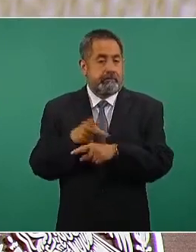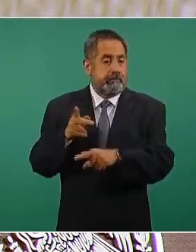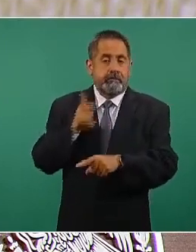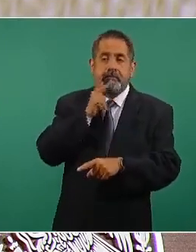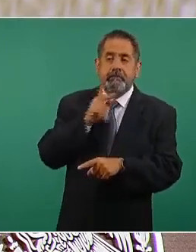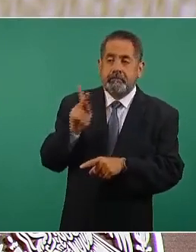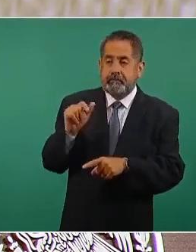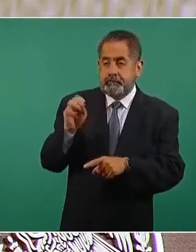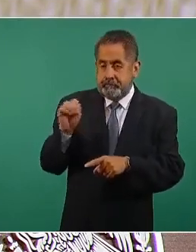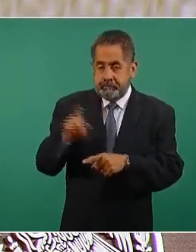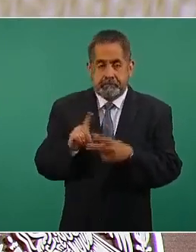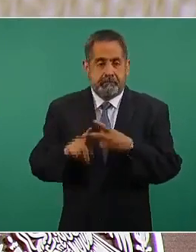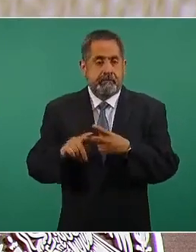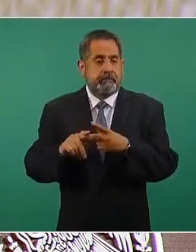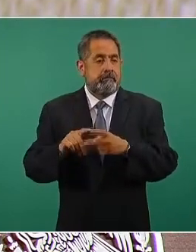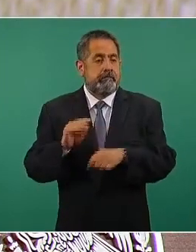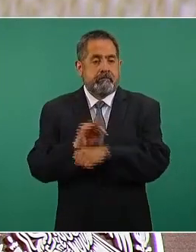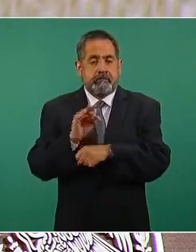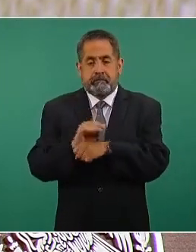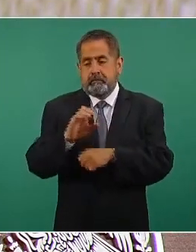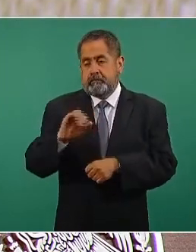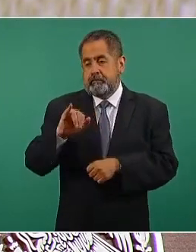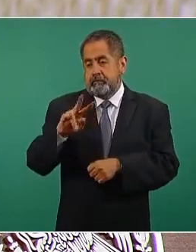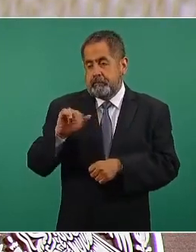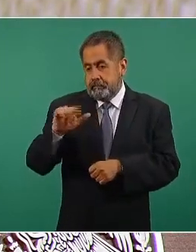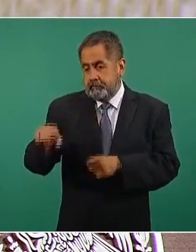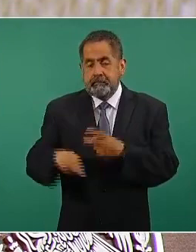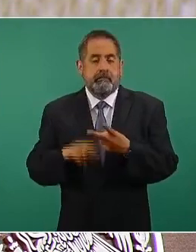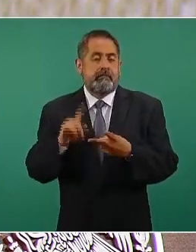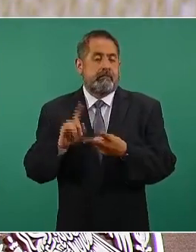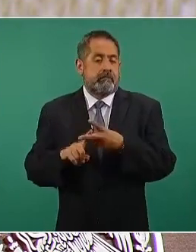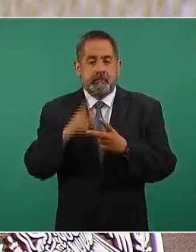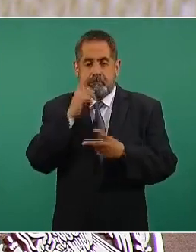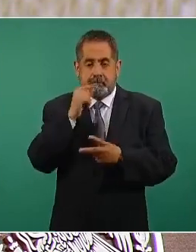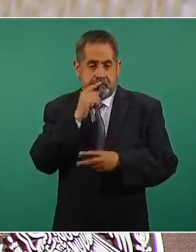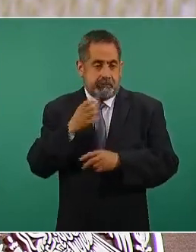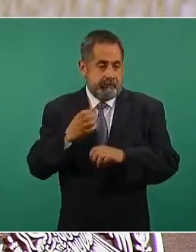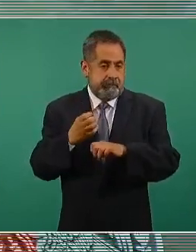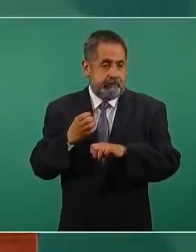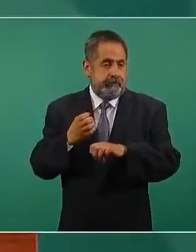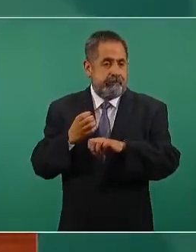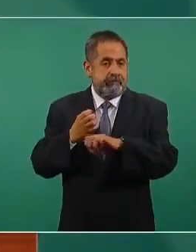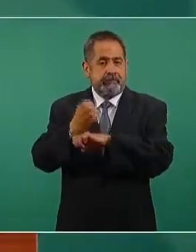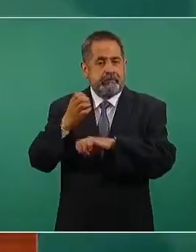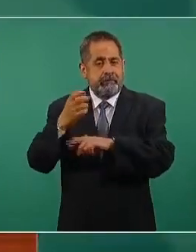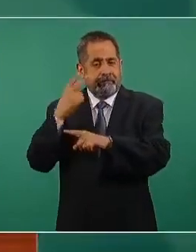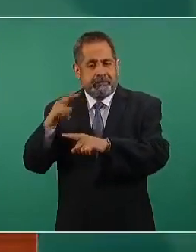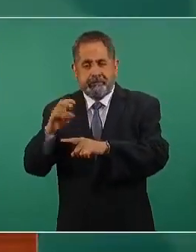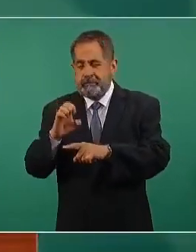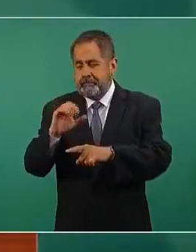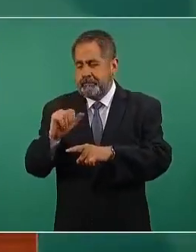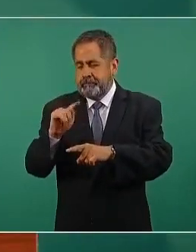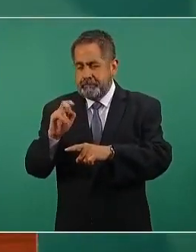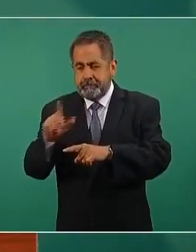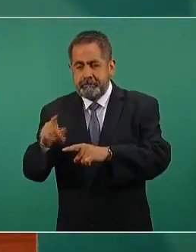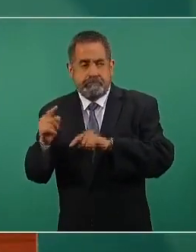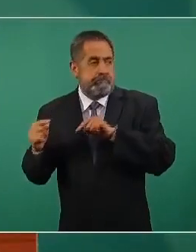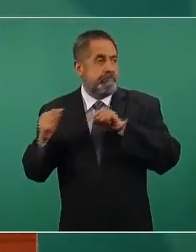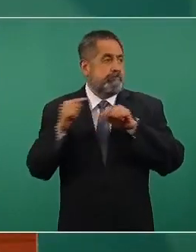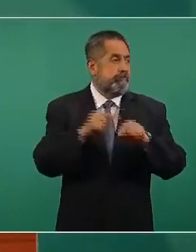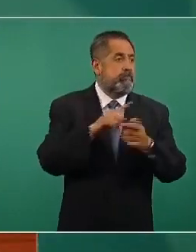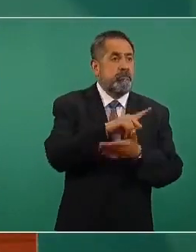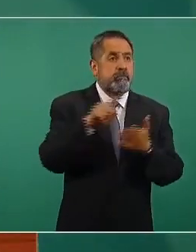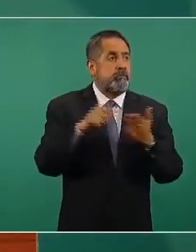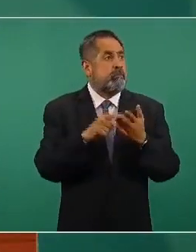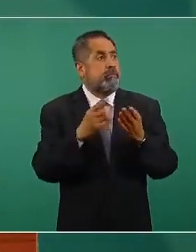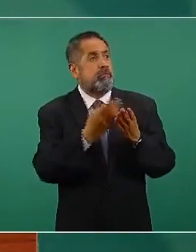Pemex, Protección Civil, así como Policía Estatal y Municipal de Ecatepec para la revisión de una bodega